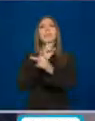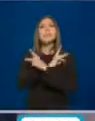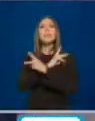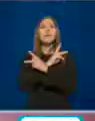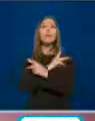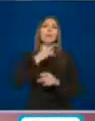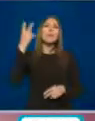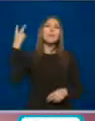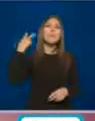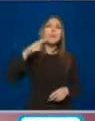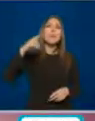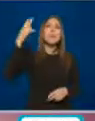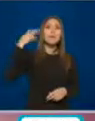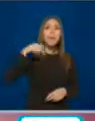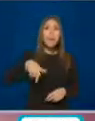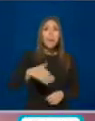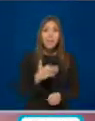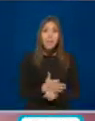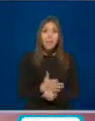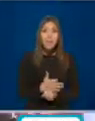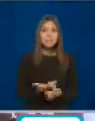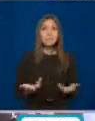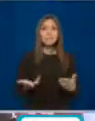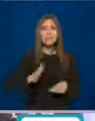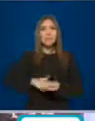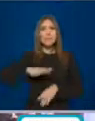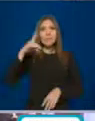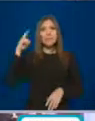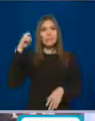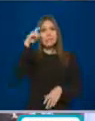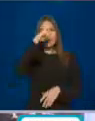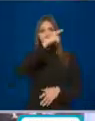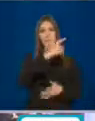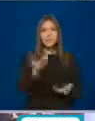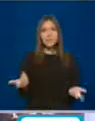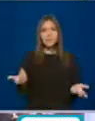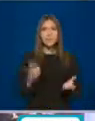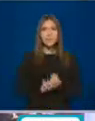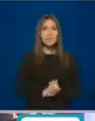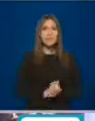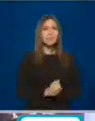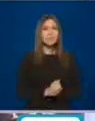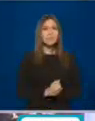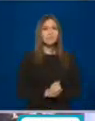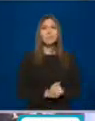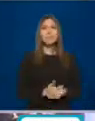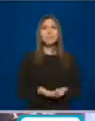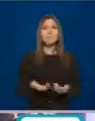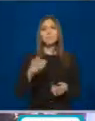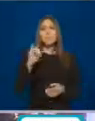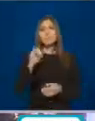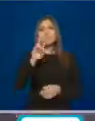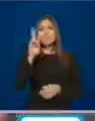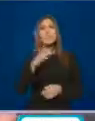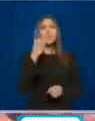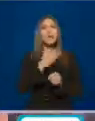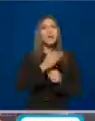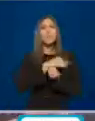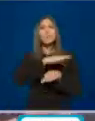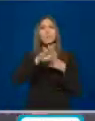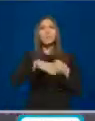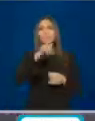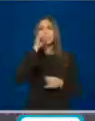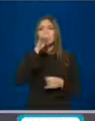siquiera siempre. eso, Karen. Bueno, son unas cosas por otras, eso es totalmente cierto, pero a lo que voy es que todo eso que le estamos hoy reprochando a